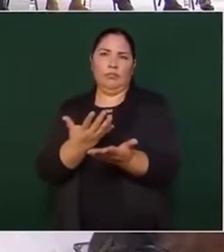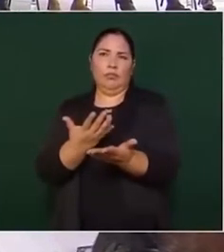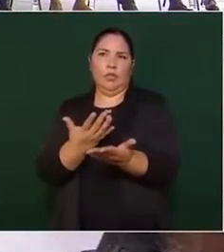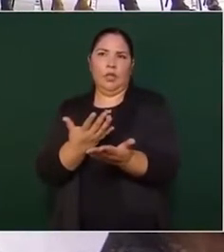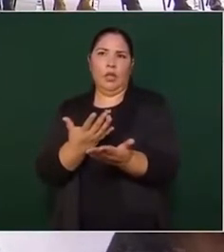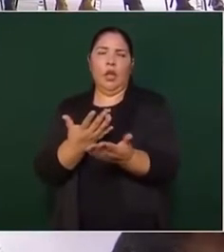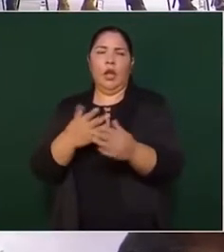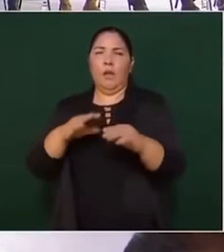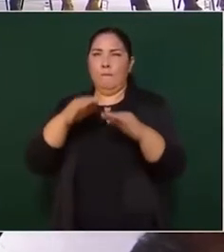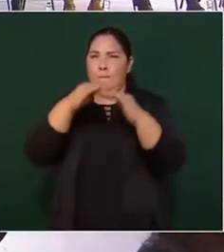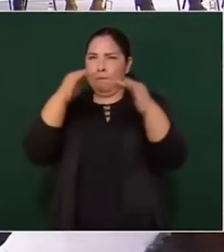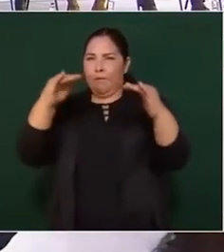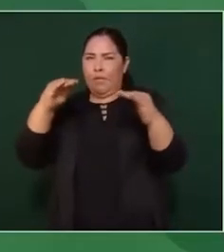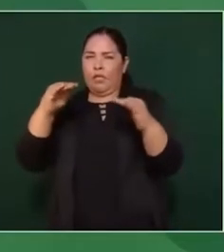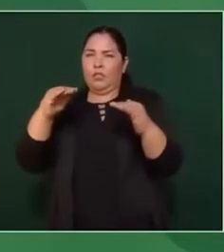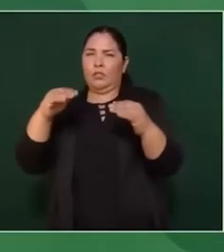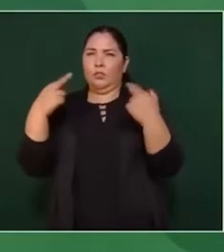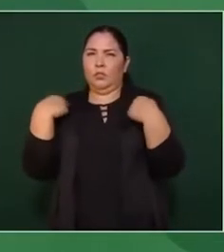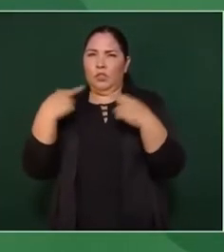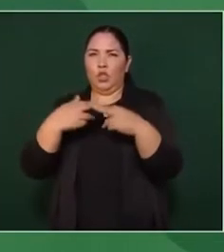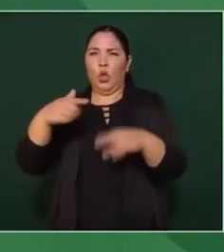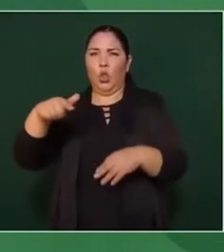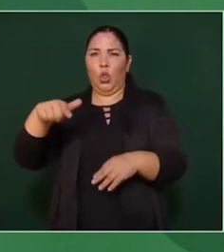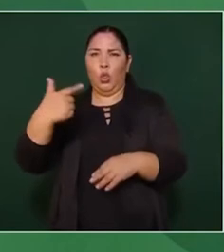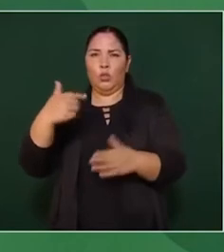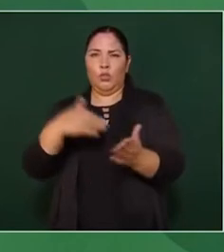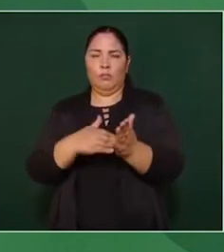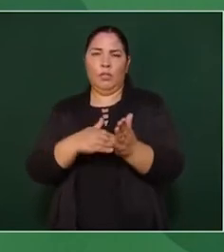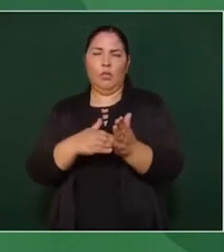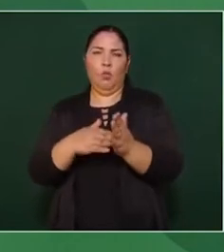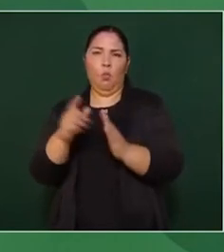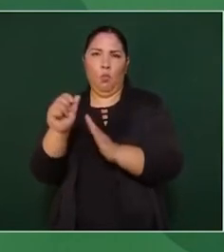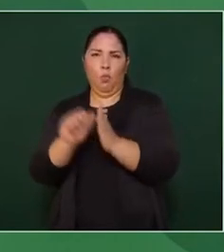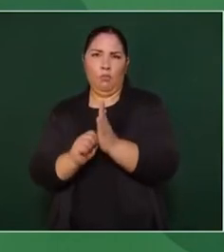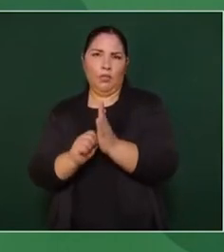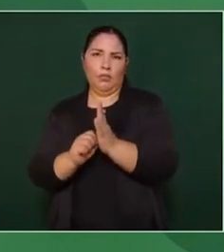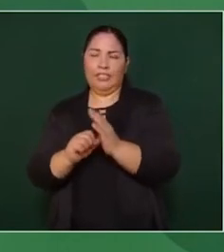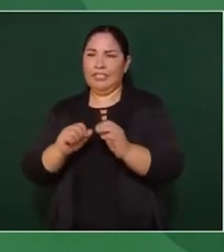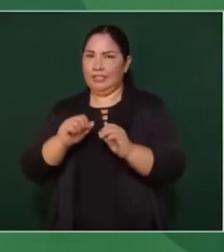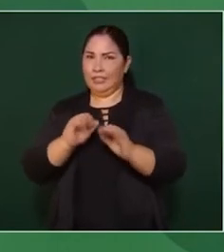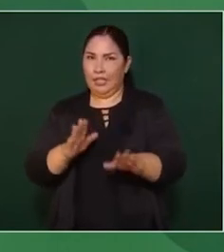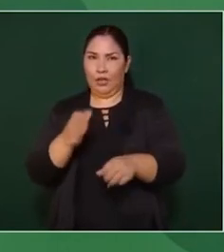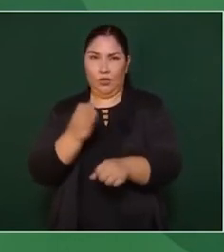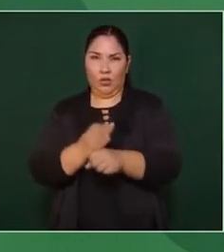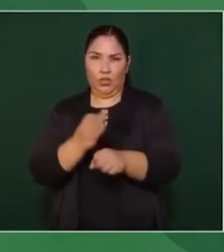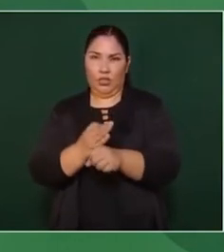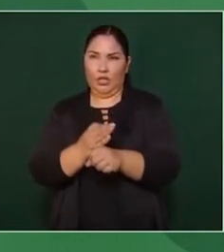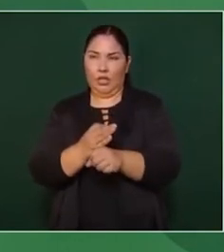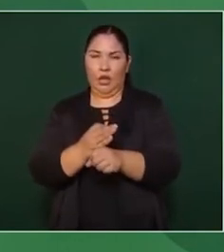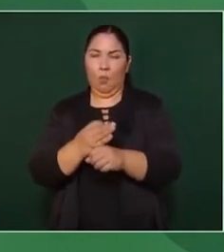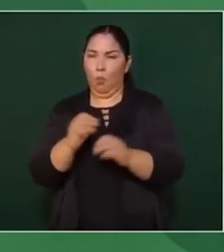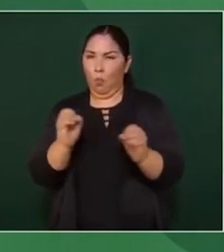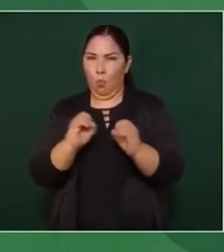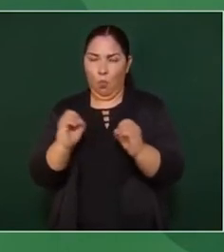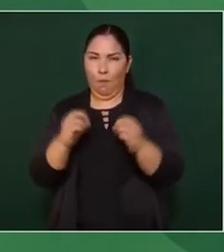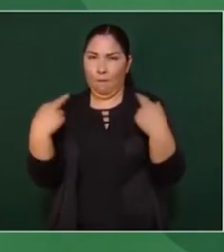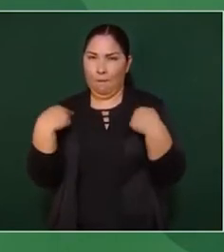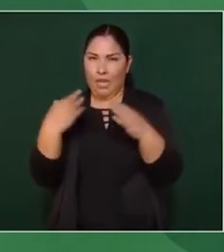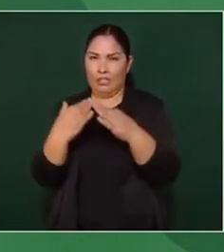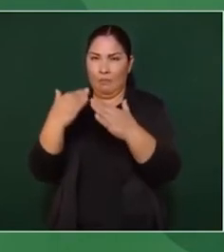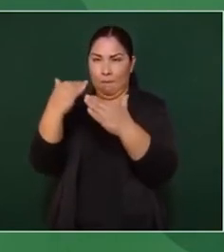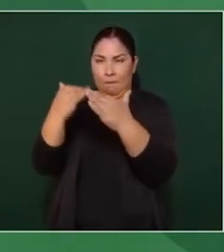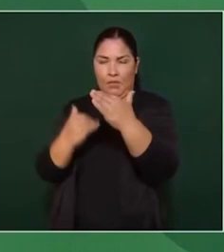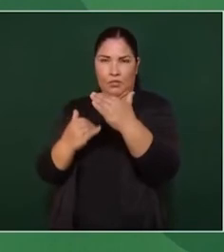caso del magisterio, era de 12,000 pesos mensuales. Ya ningún maestro va a ganar menos